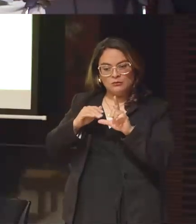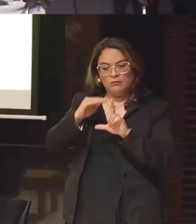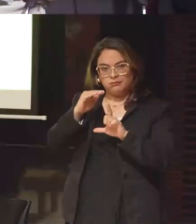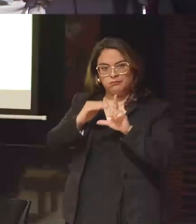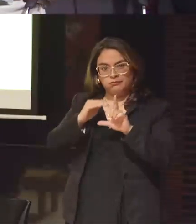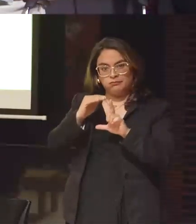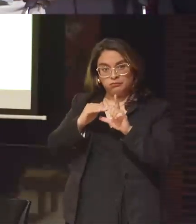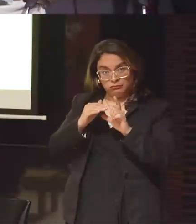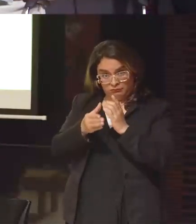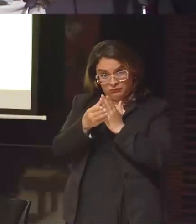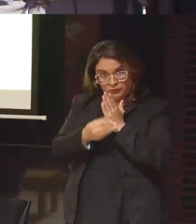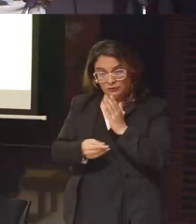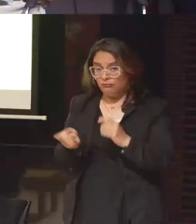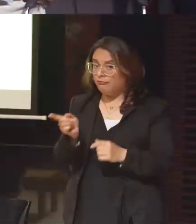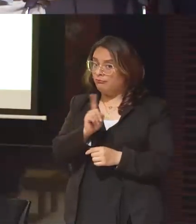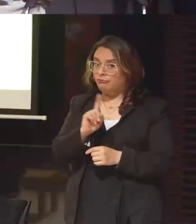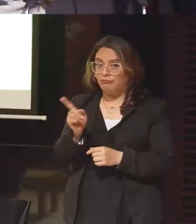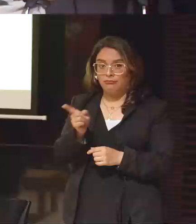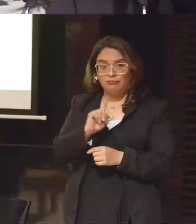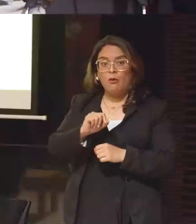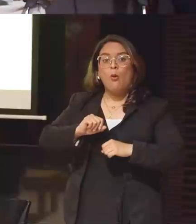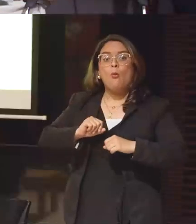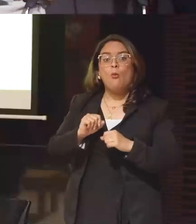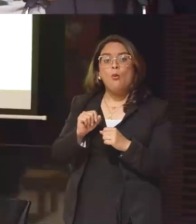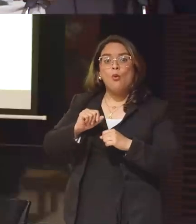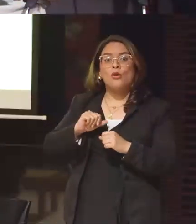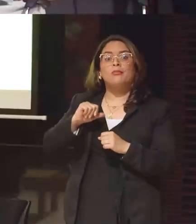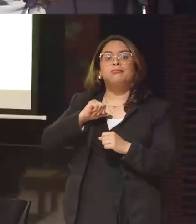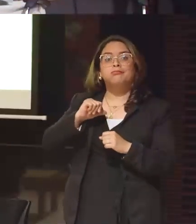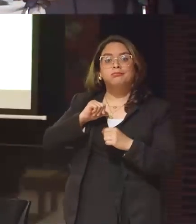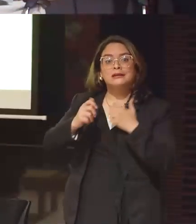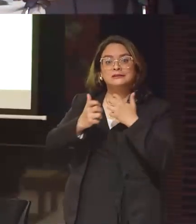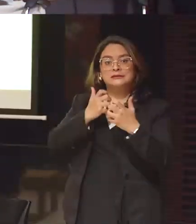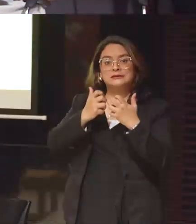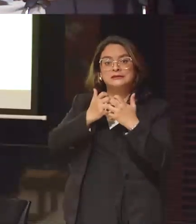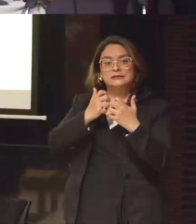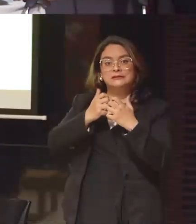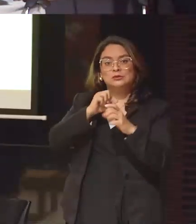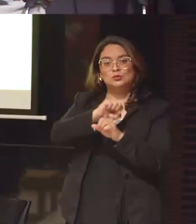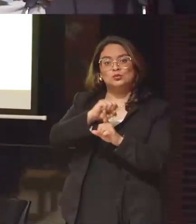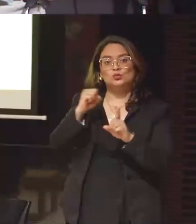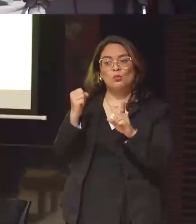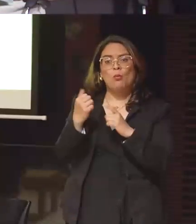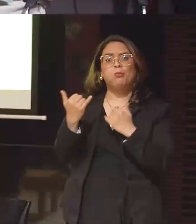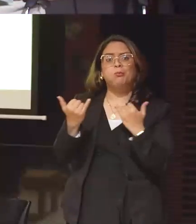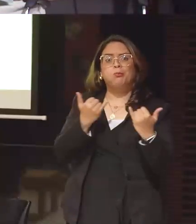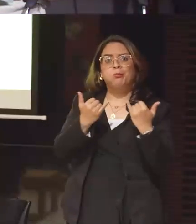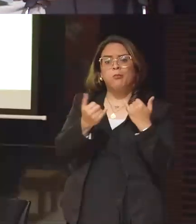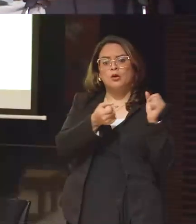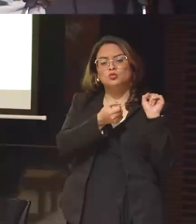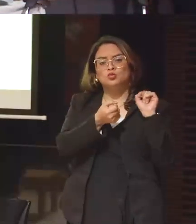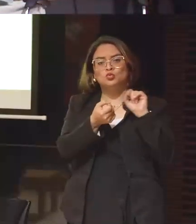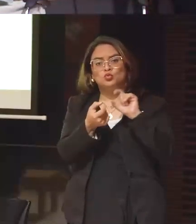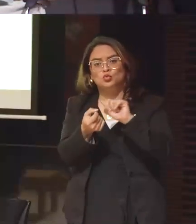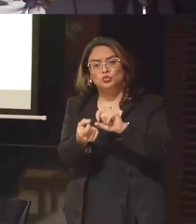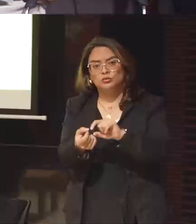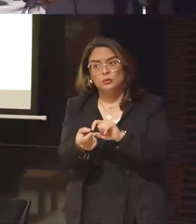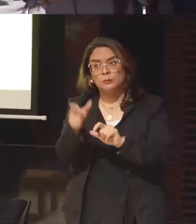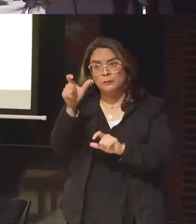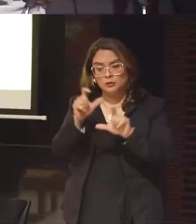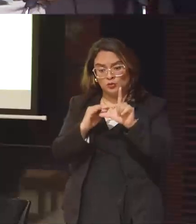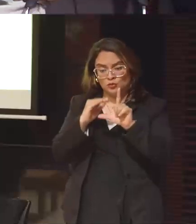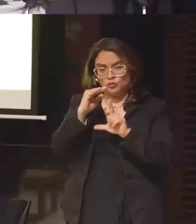verdad, porque para eso Bogotá tiene un sistema social donde hay subsidios a las personas que por su